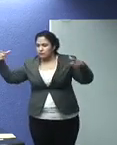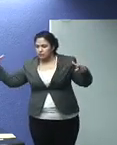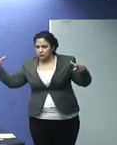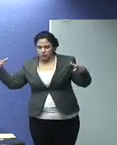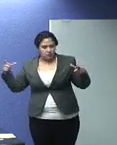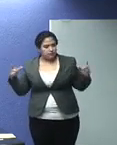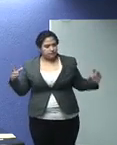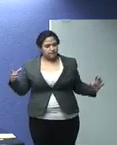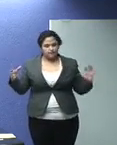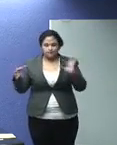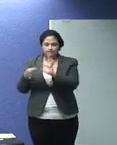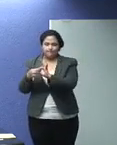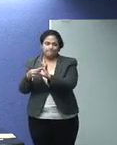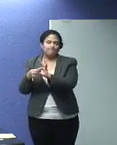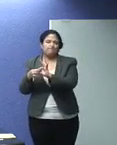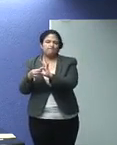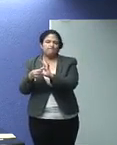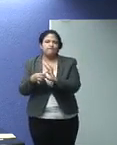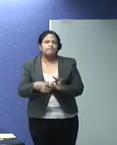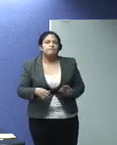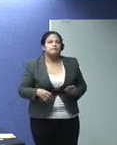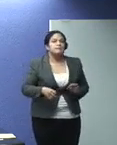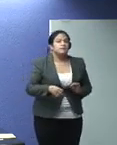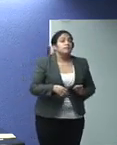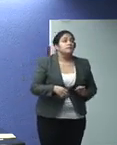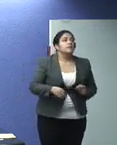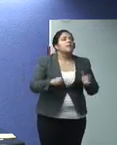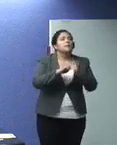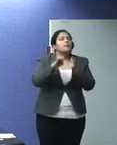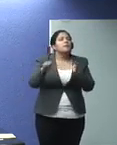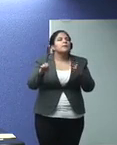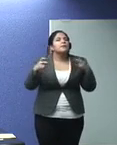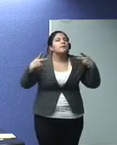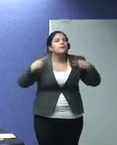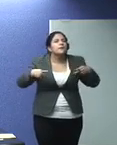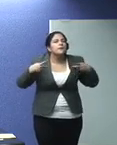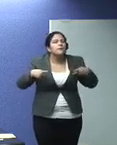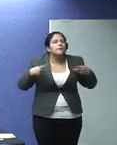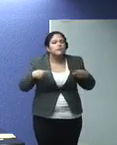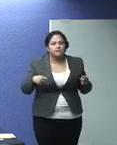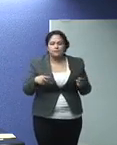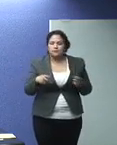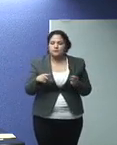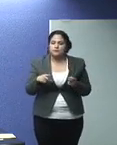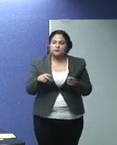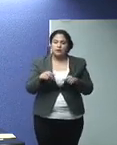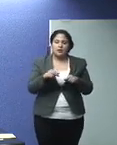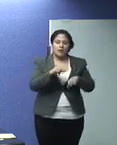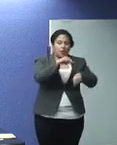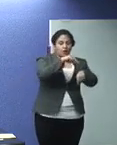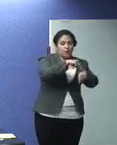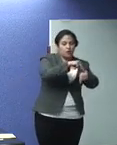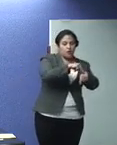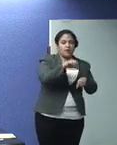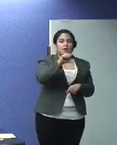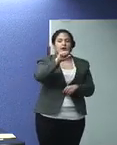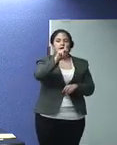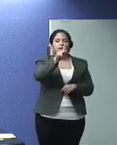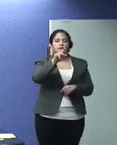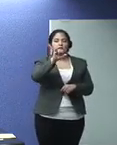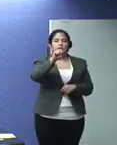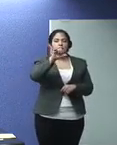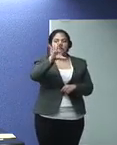modelo biopsicosocial es que integra ambas miradas, el médico y el social, aunque les decía que el biopsicosocial desde la CIF predomina una